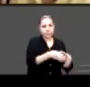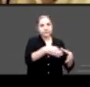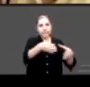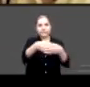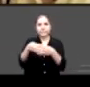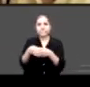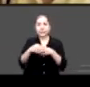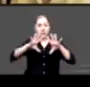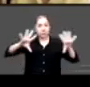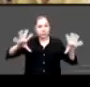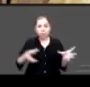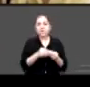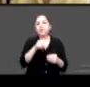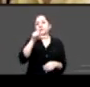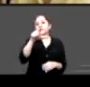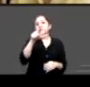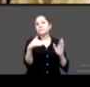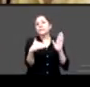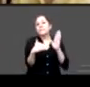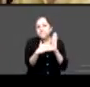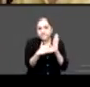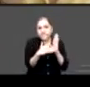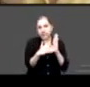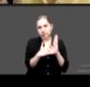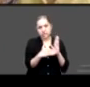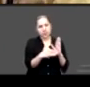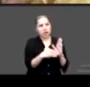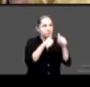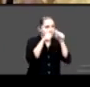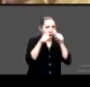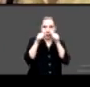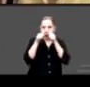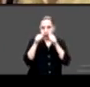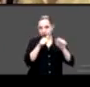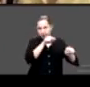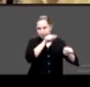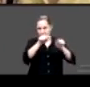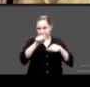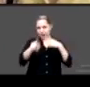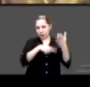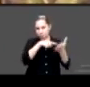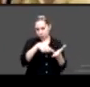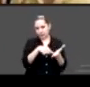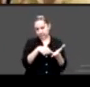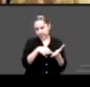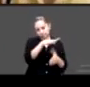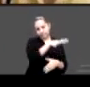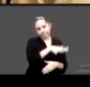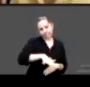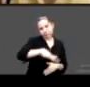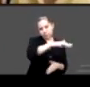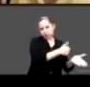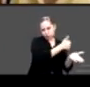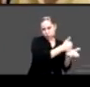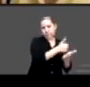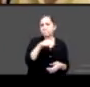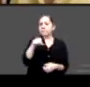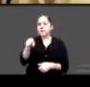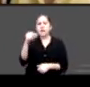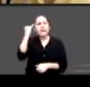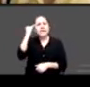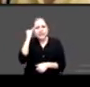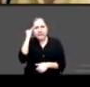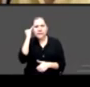promotores juveniles, que son en zonas urbanas. En las zonas indígenas el fenómeno es diferente. Las localidades obviamente son más pequeñas.